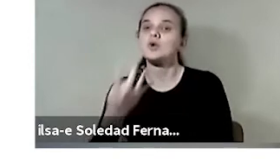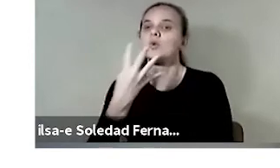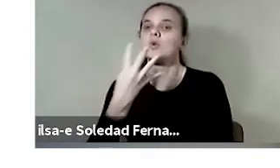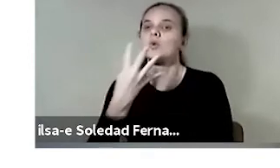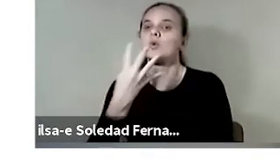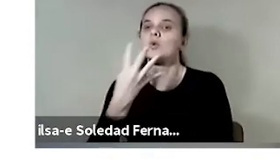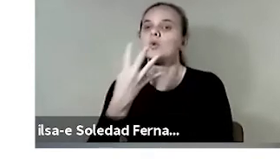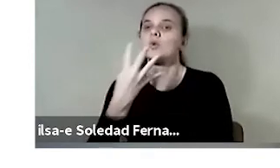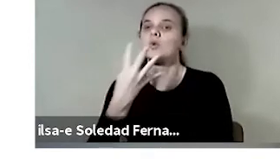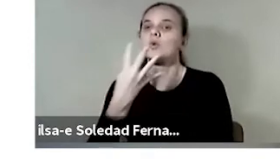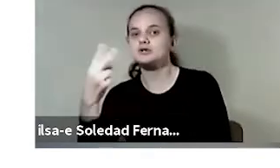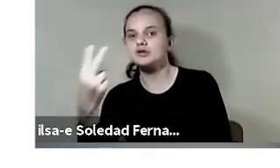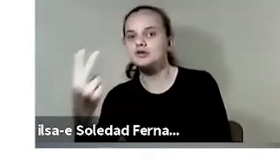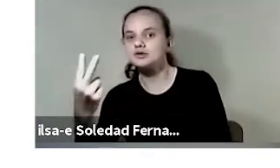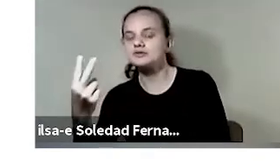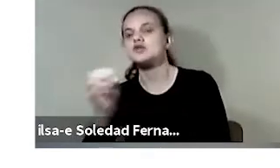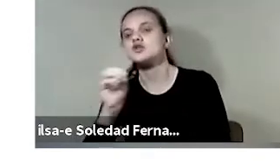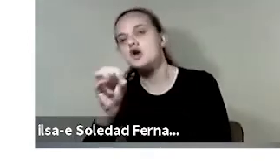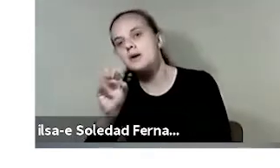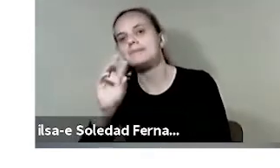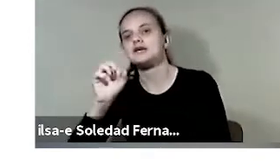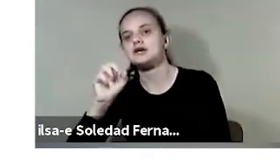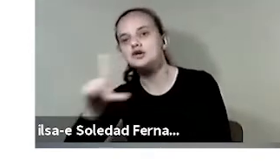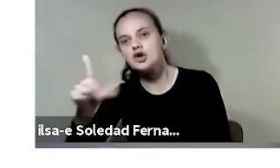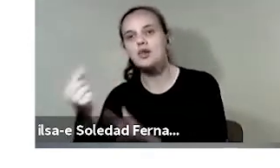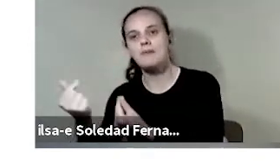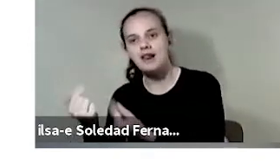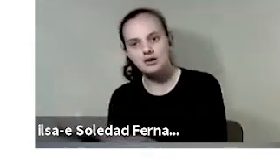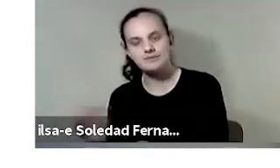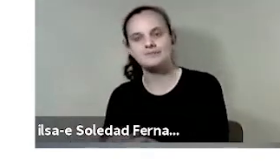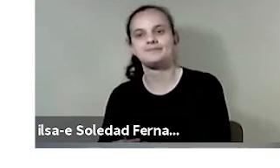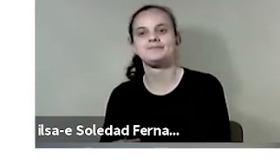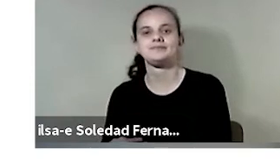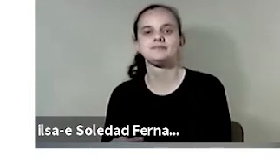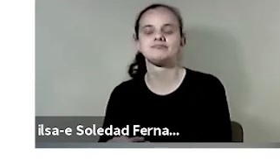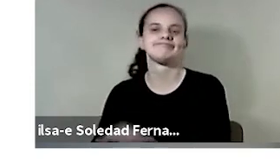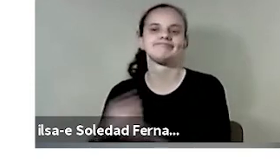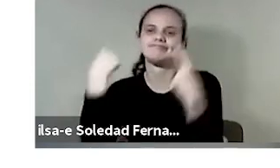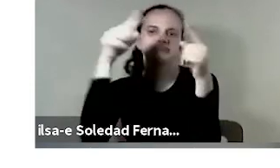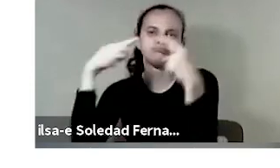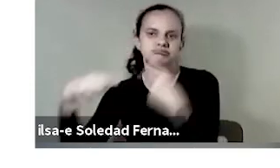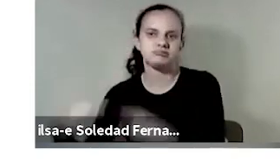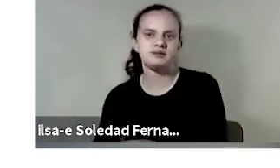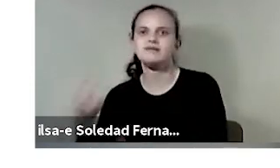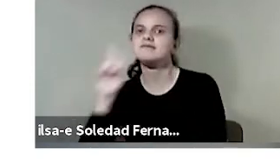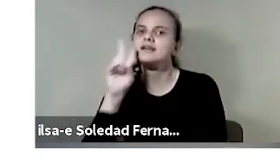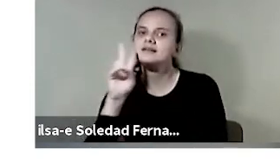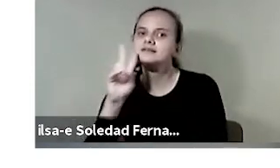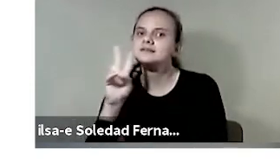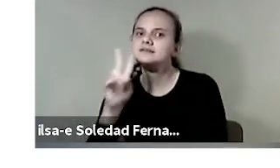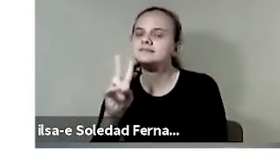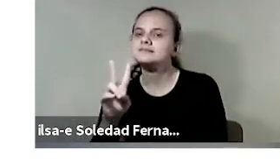3.1.5, nivel de lectura, ese es otro criterio. Y 4.1.2, nombre, rol y valor, ese es